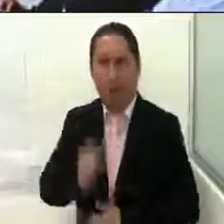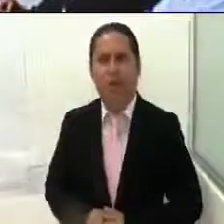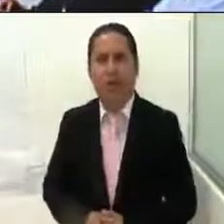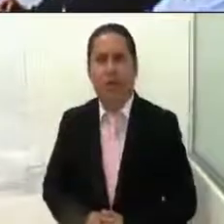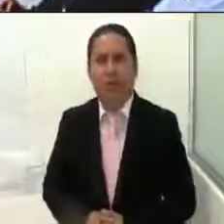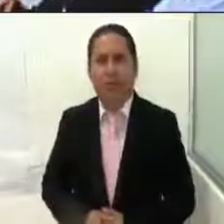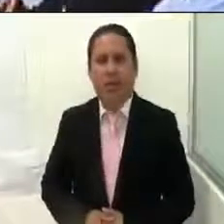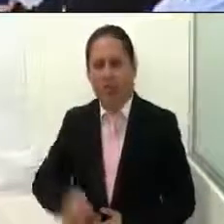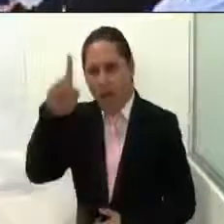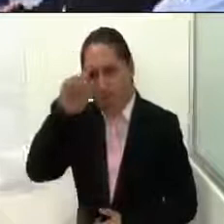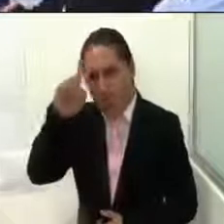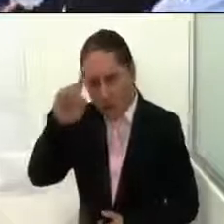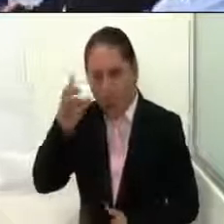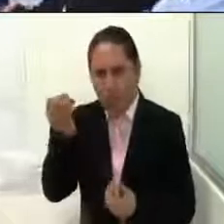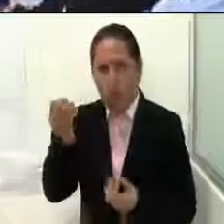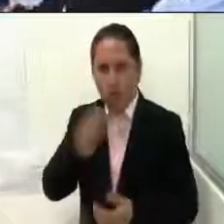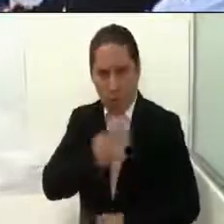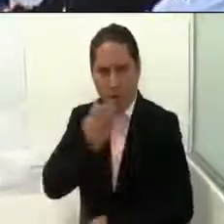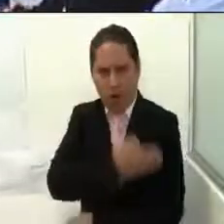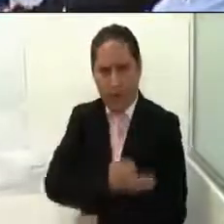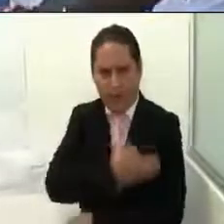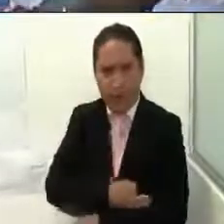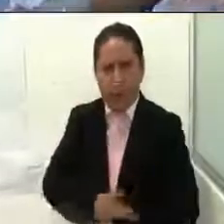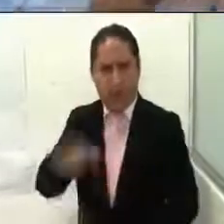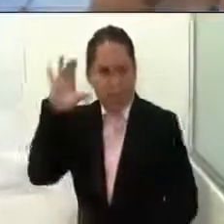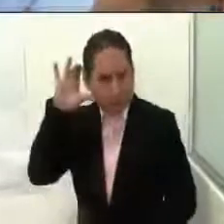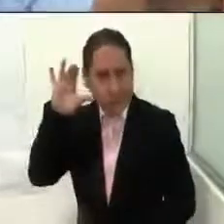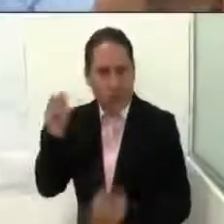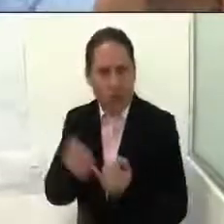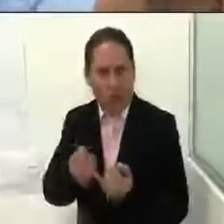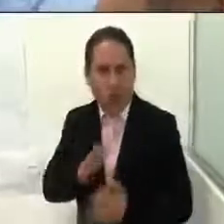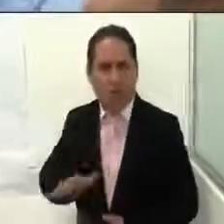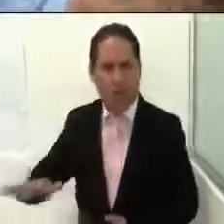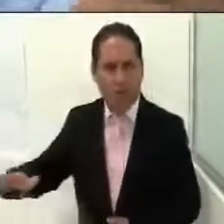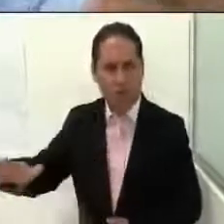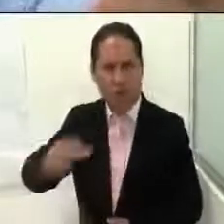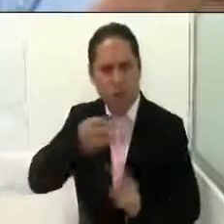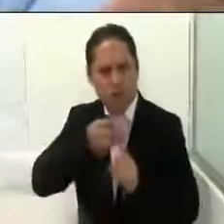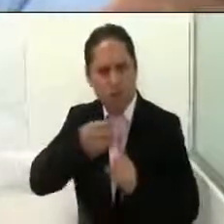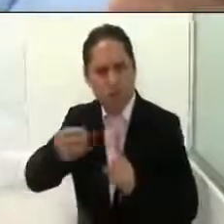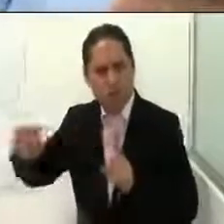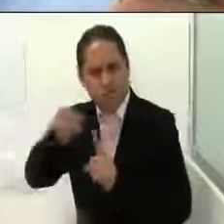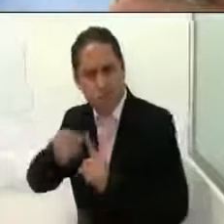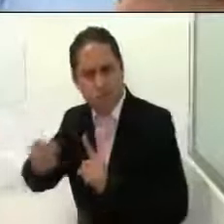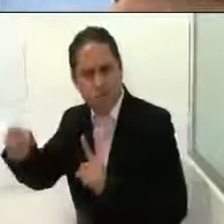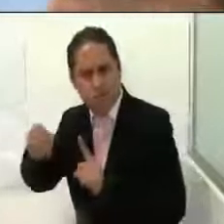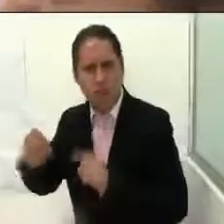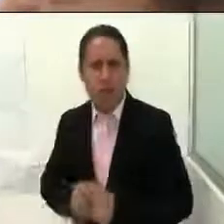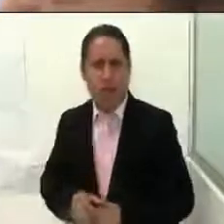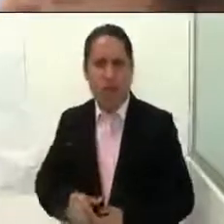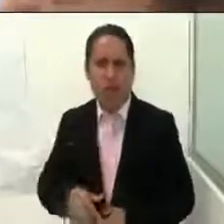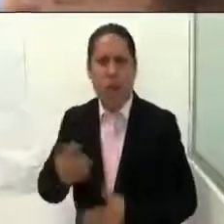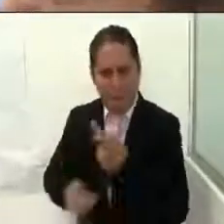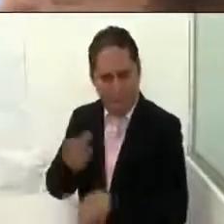buenas tardes hasta después de haber escuchado su comparecencia mejor que una pregunta